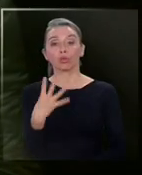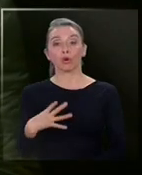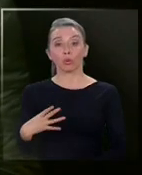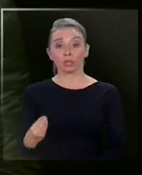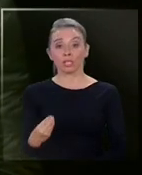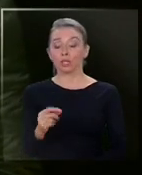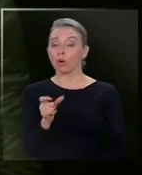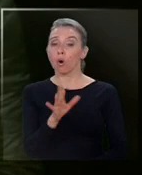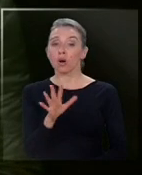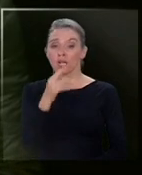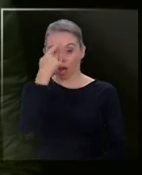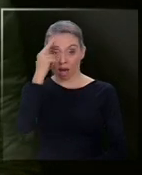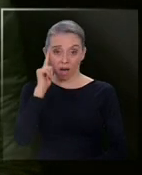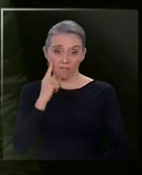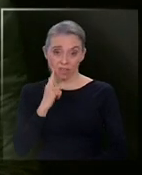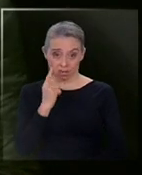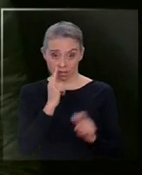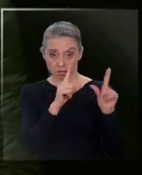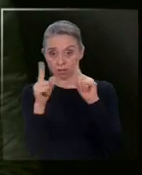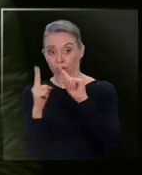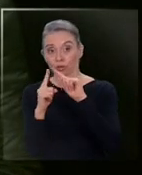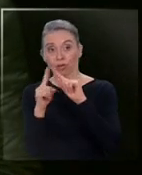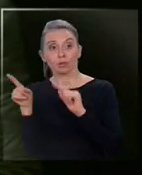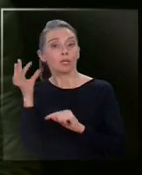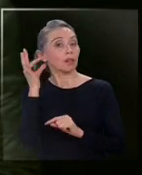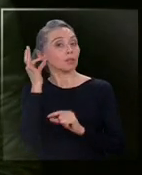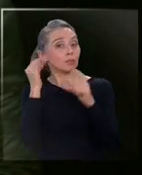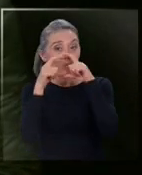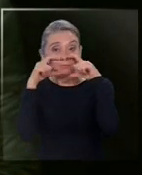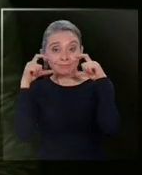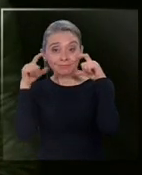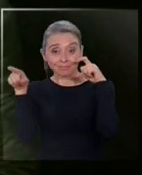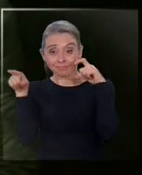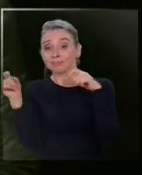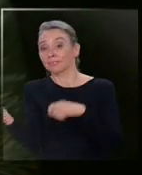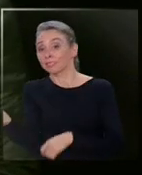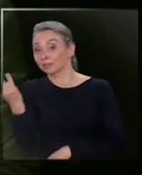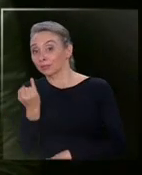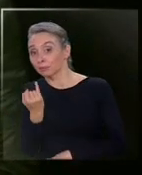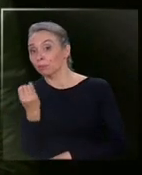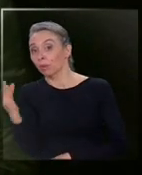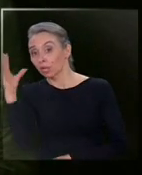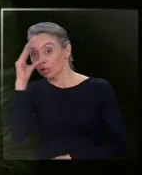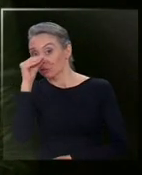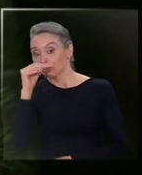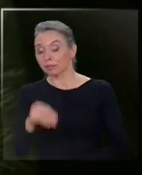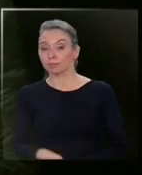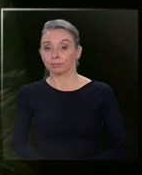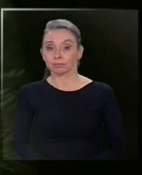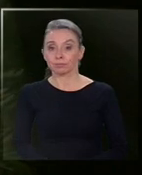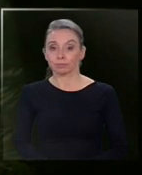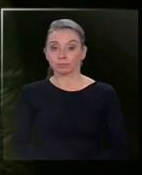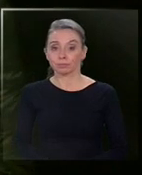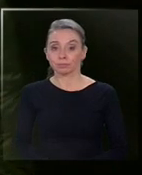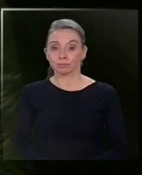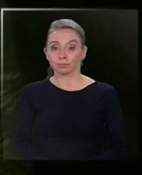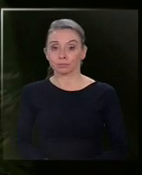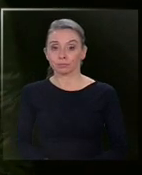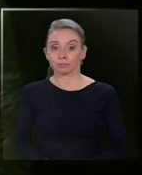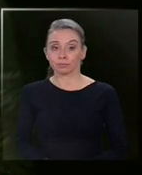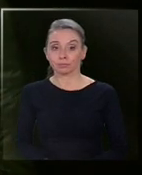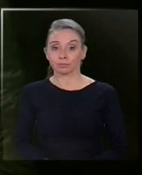hijos grave. Vamos de inmediato al contacto con Agustina Álvarez, que tiene los detalles. Agustina, buenas noches.